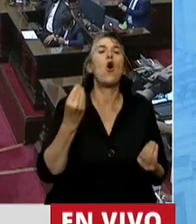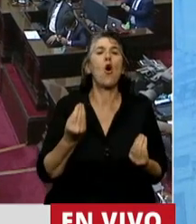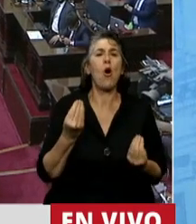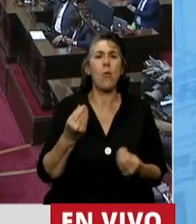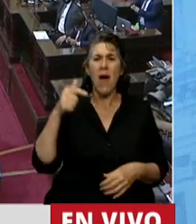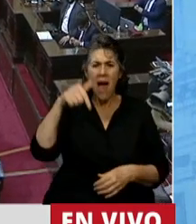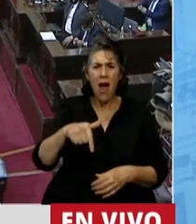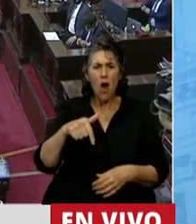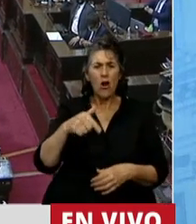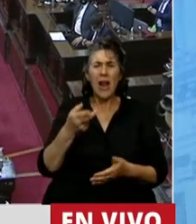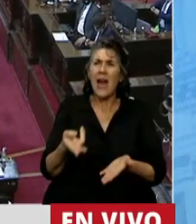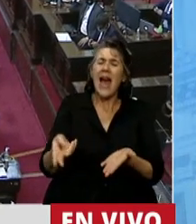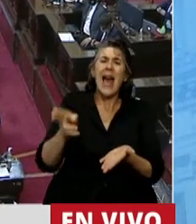repetir.